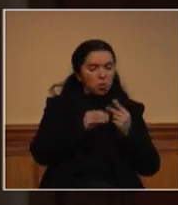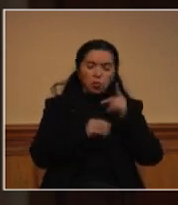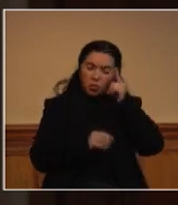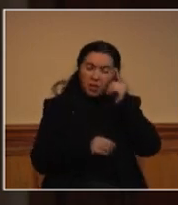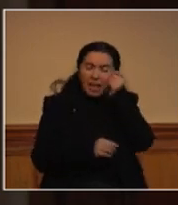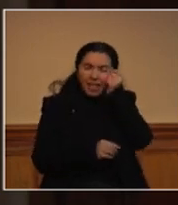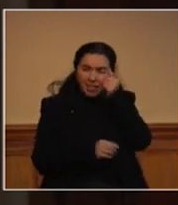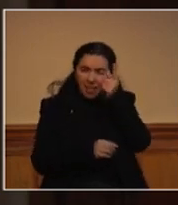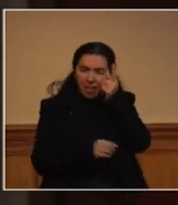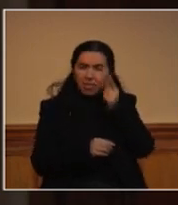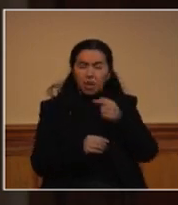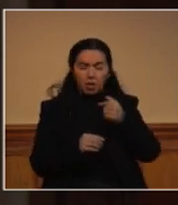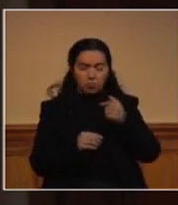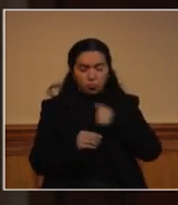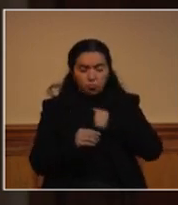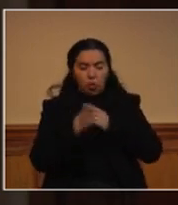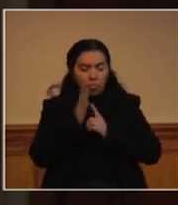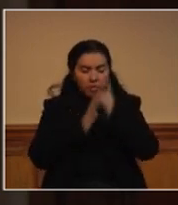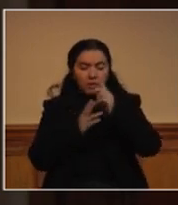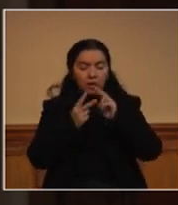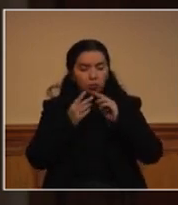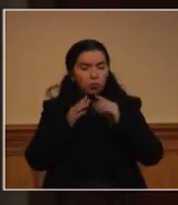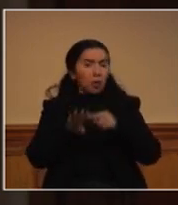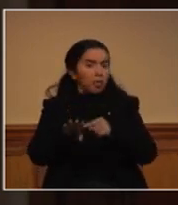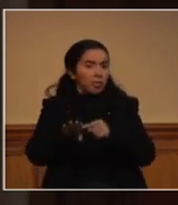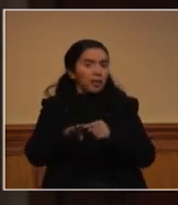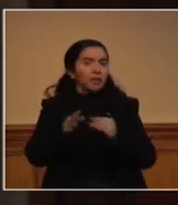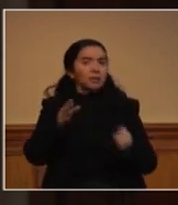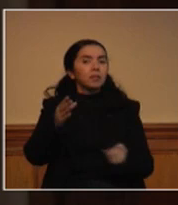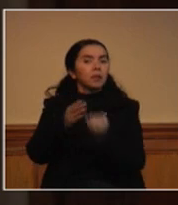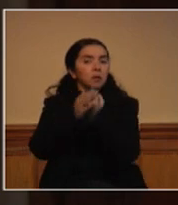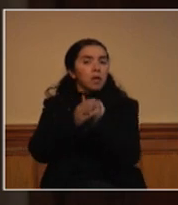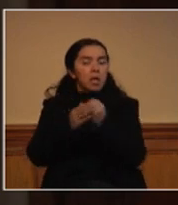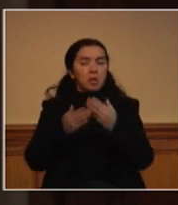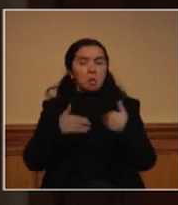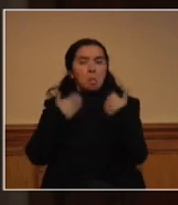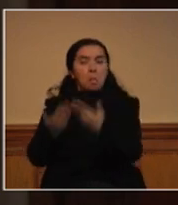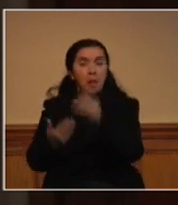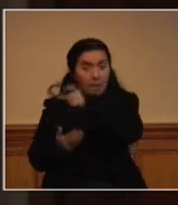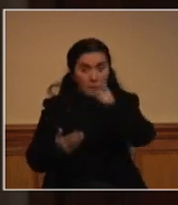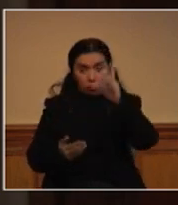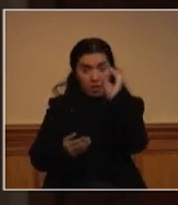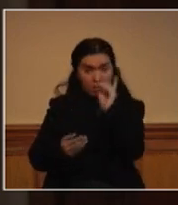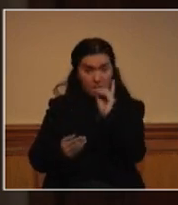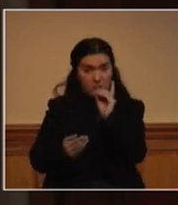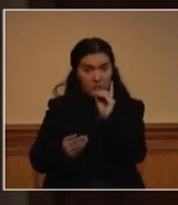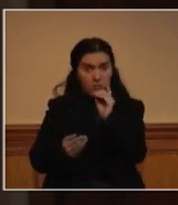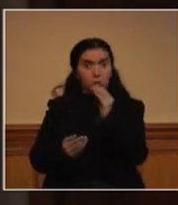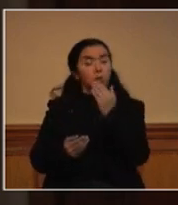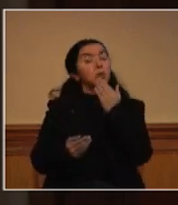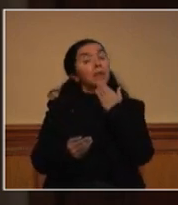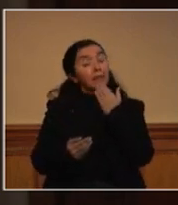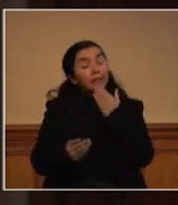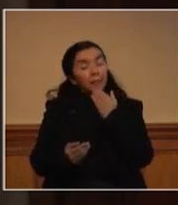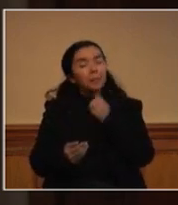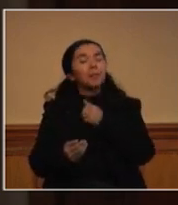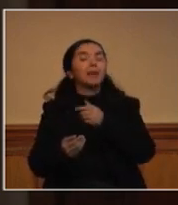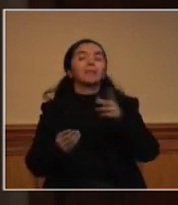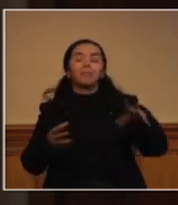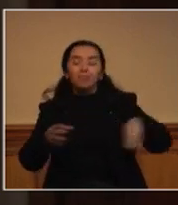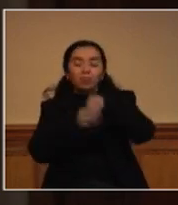la inclusión, está desarrollando no solo para las personas con discapacidad, sino que está invirtiendo para